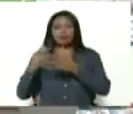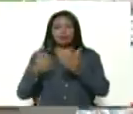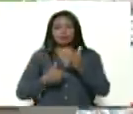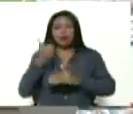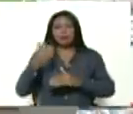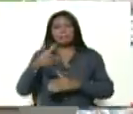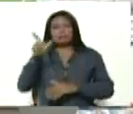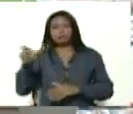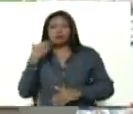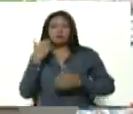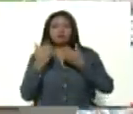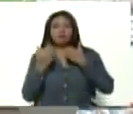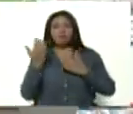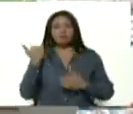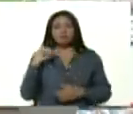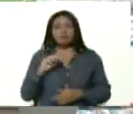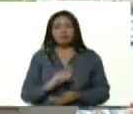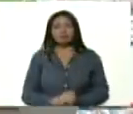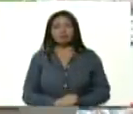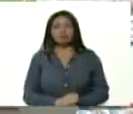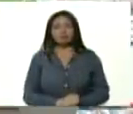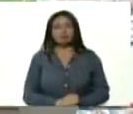que ya hoy tiene